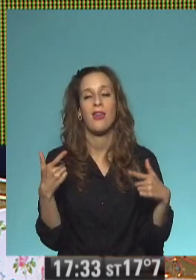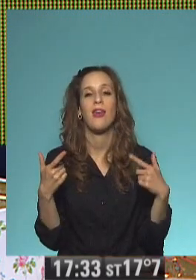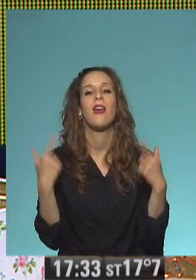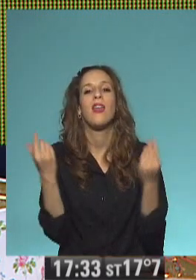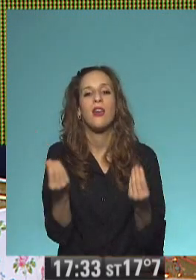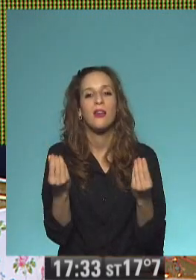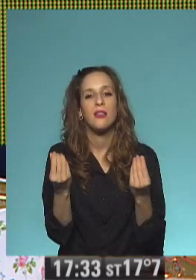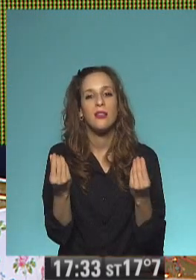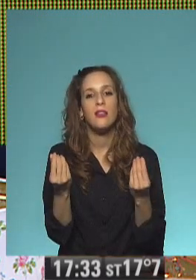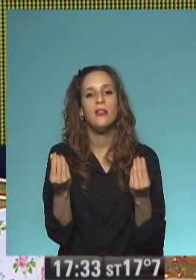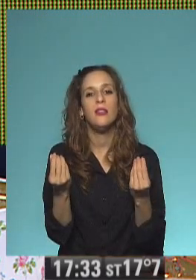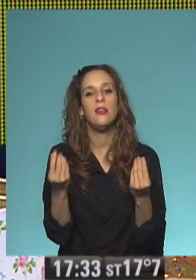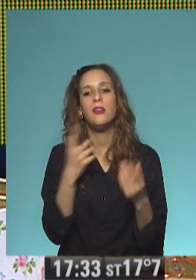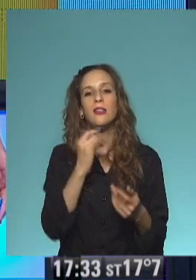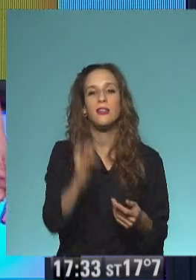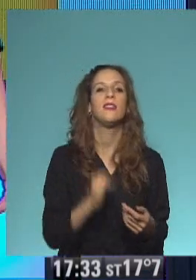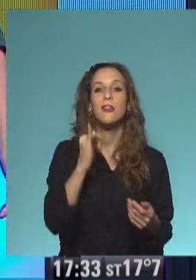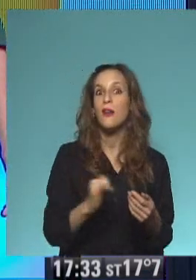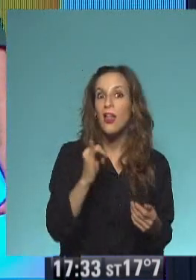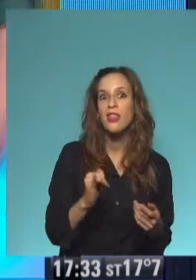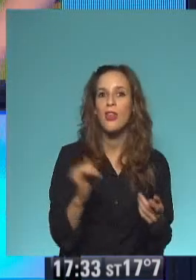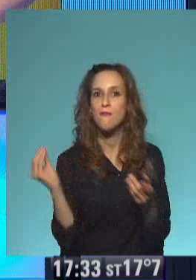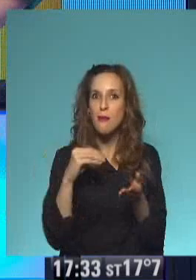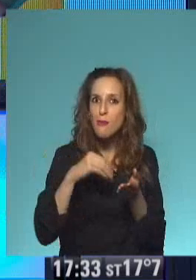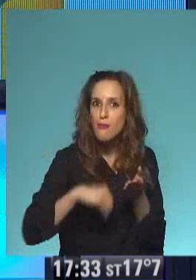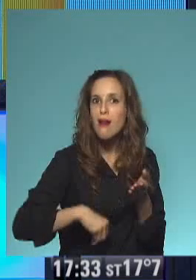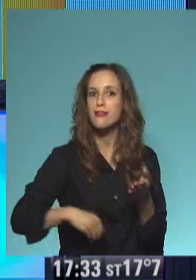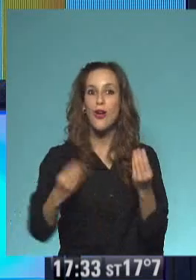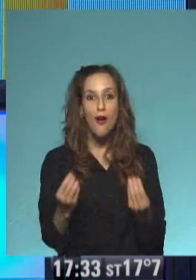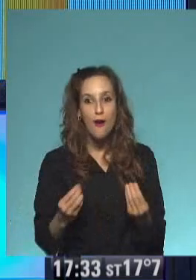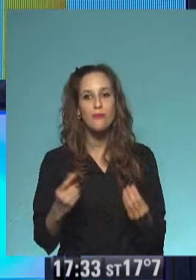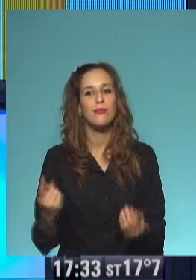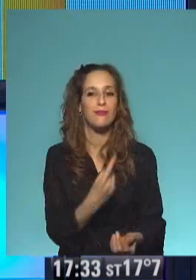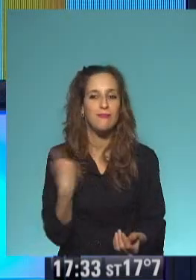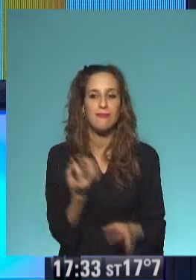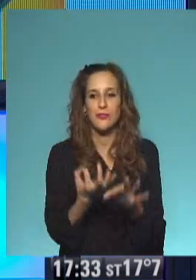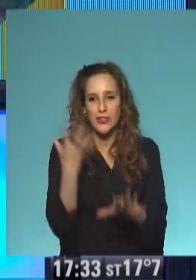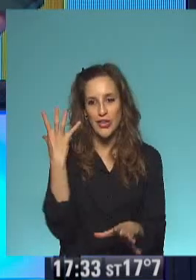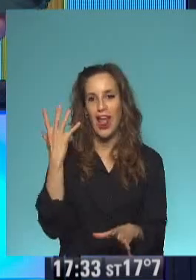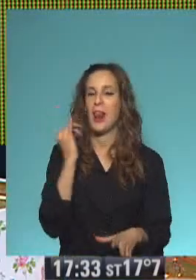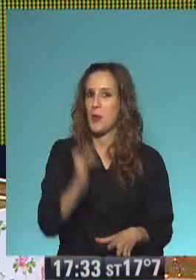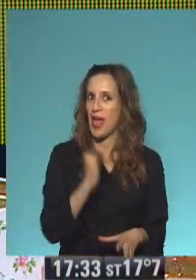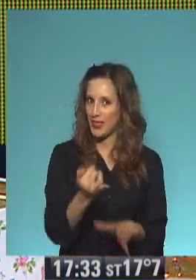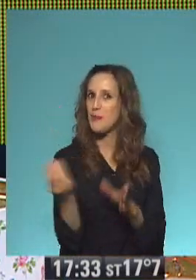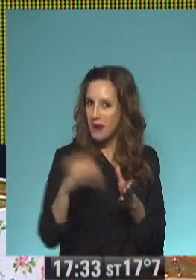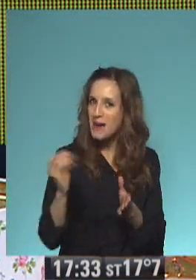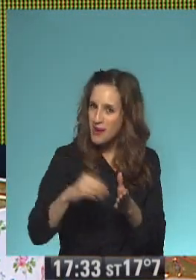un cuento. Nos volvimos unos agrandadores de cuentos